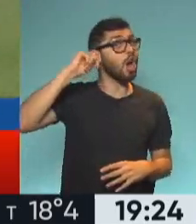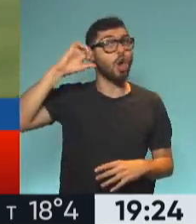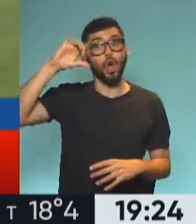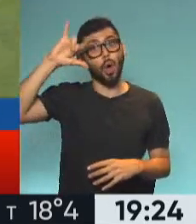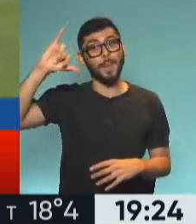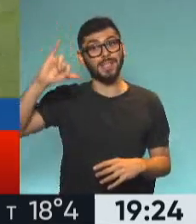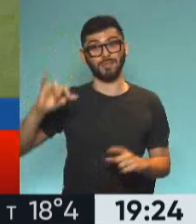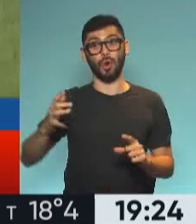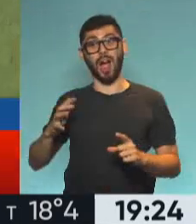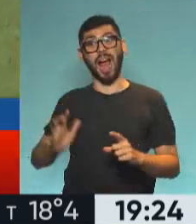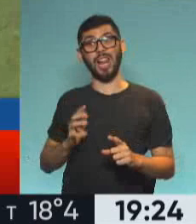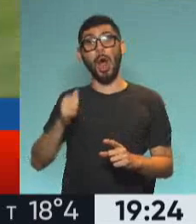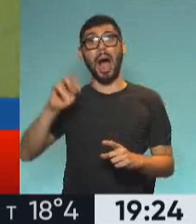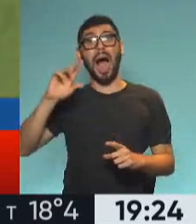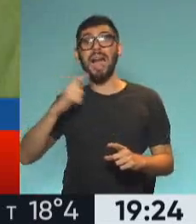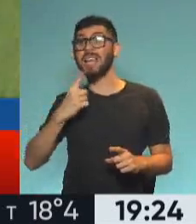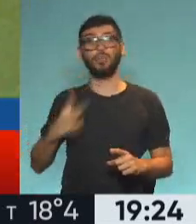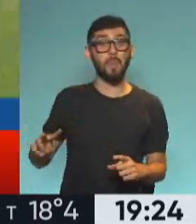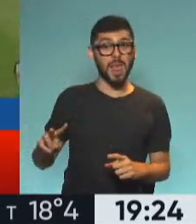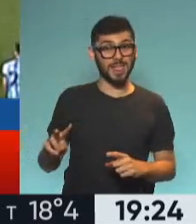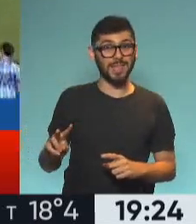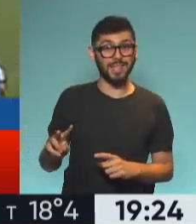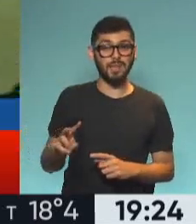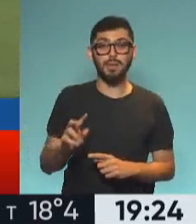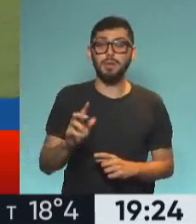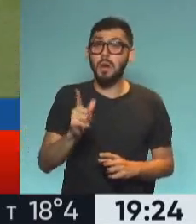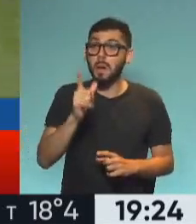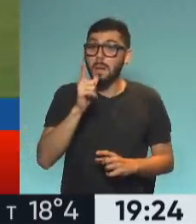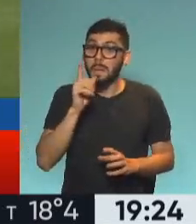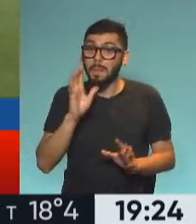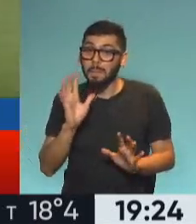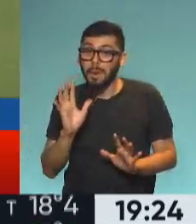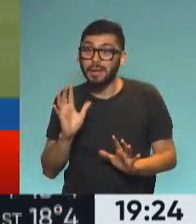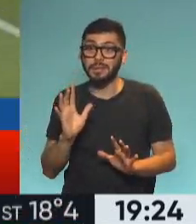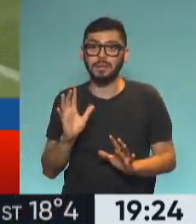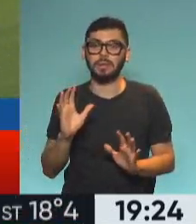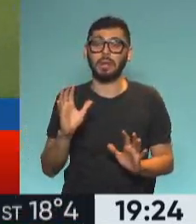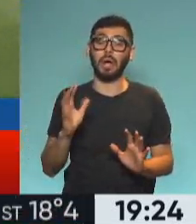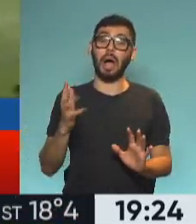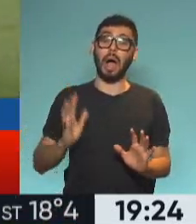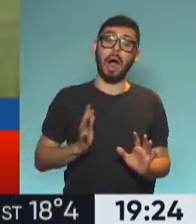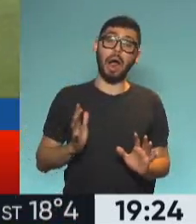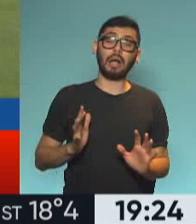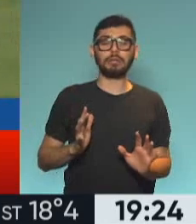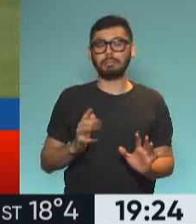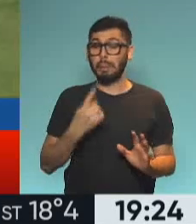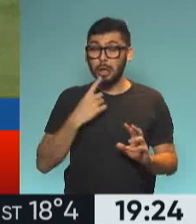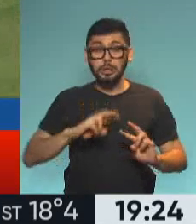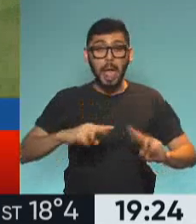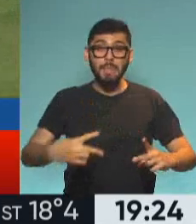de Arias, que parecía que no iba a estar a la altura de una